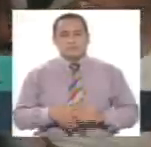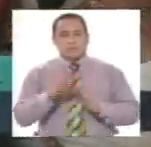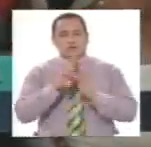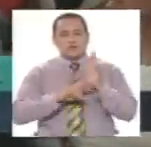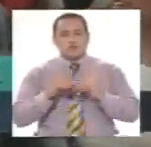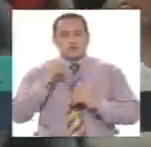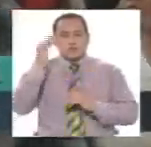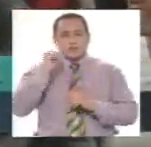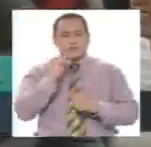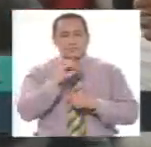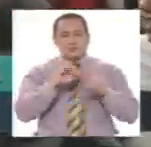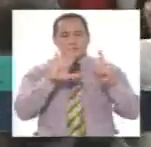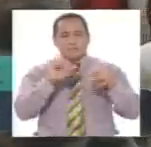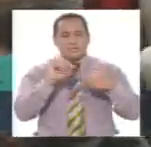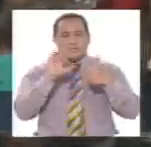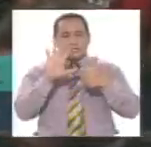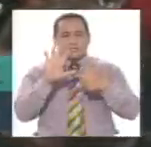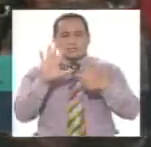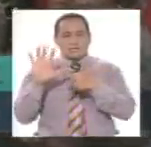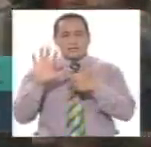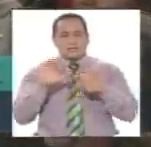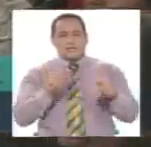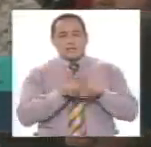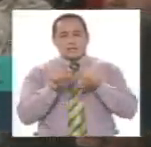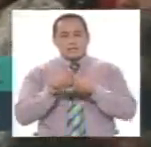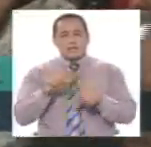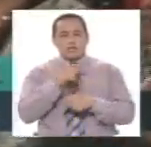Resolución Suprema número